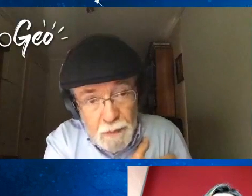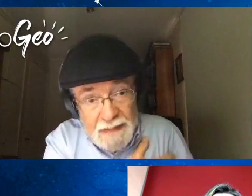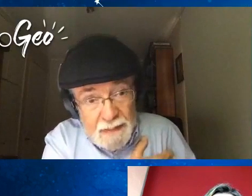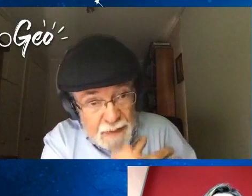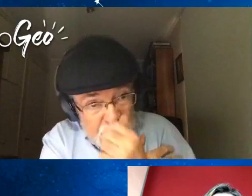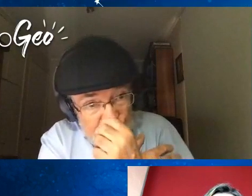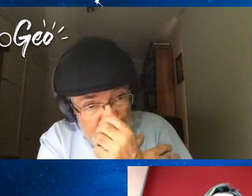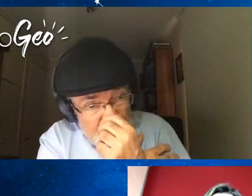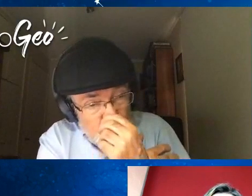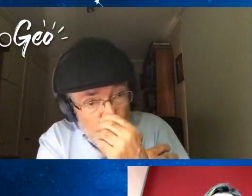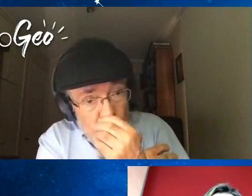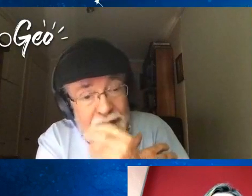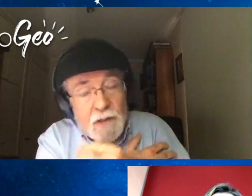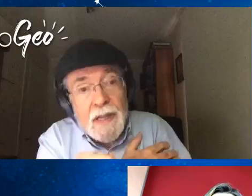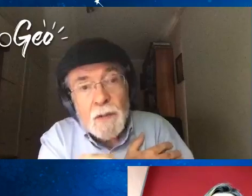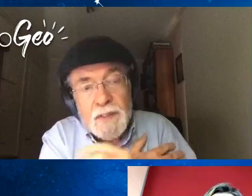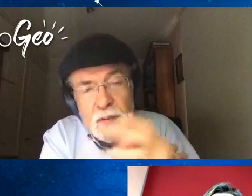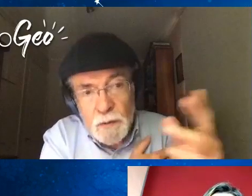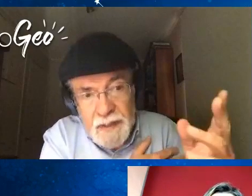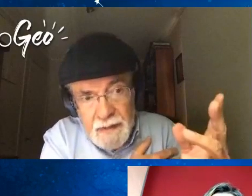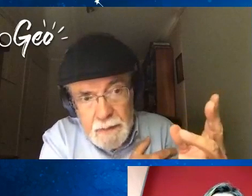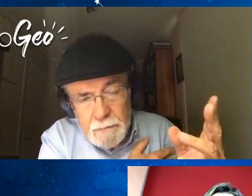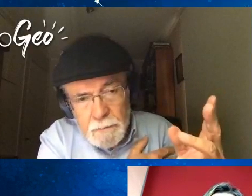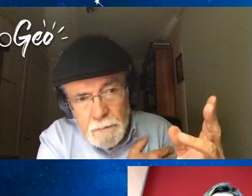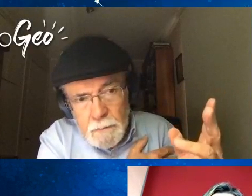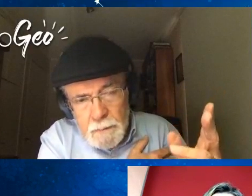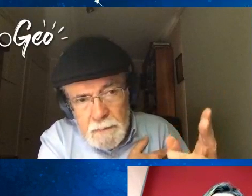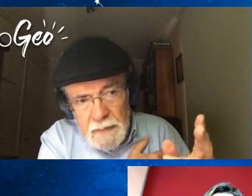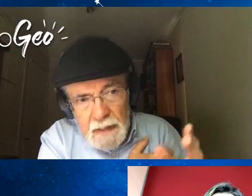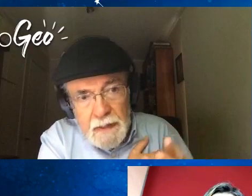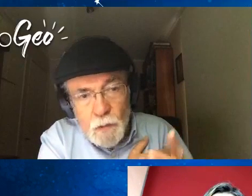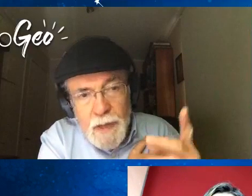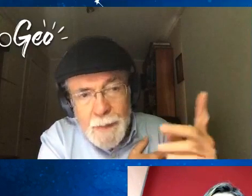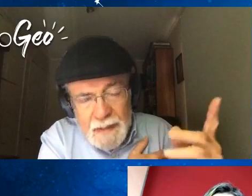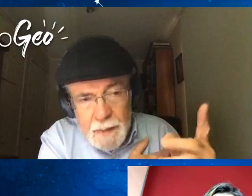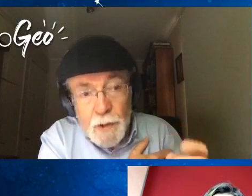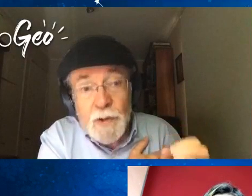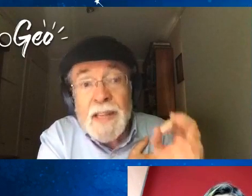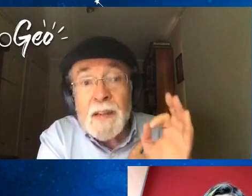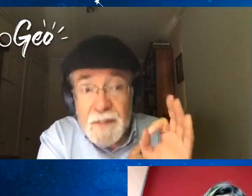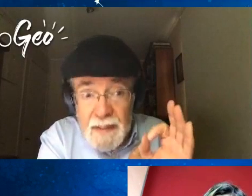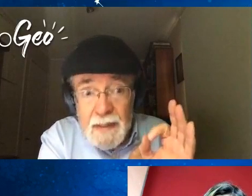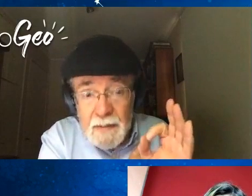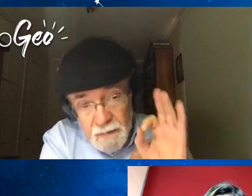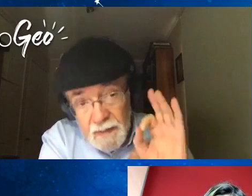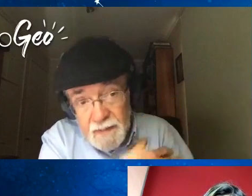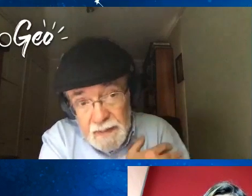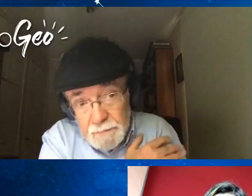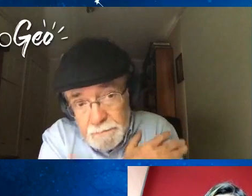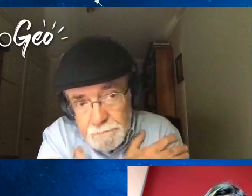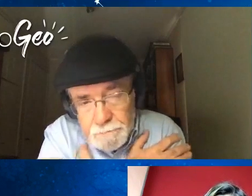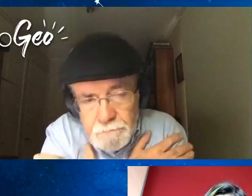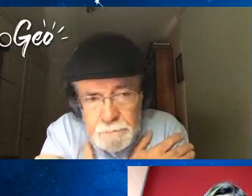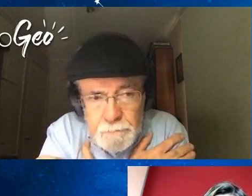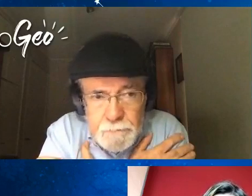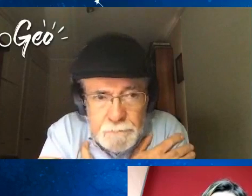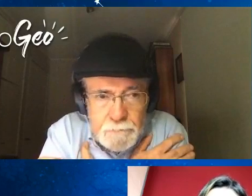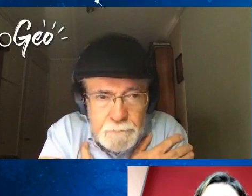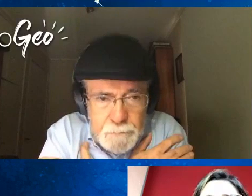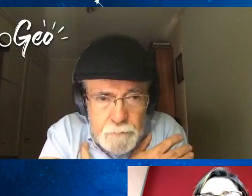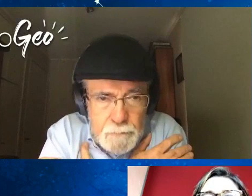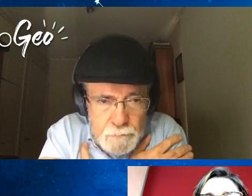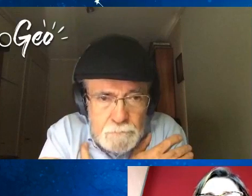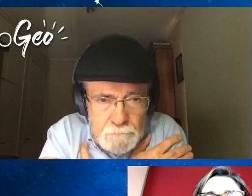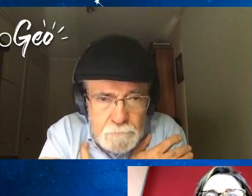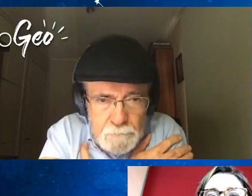monos con dos patas. Así que yo no creo que haya hombrecitos verdes en ninguna parte, pero que haya vida, sí que sí. Claro,